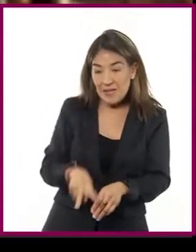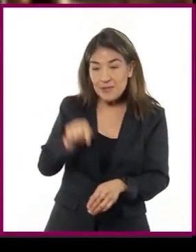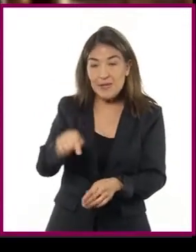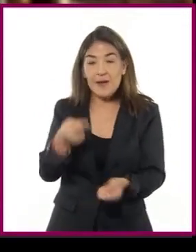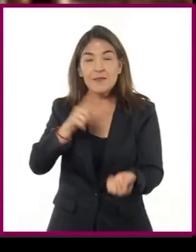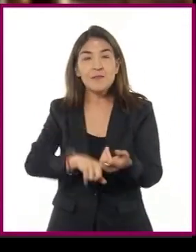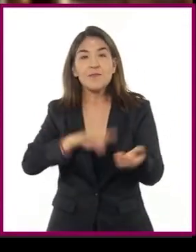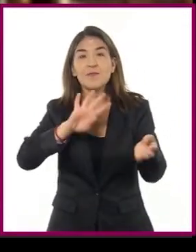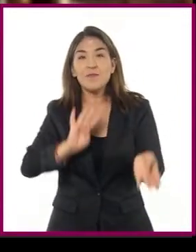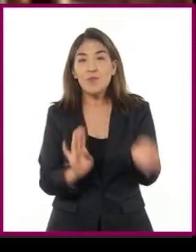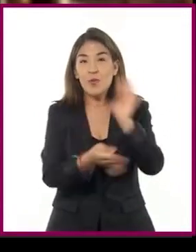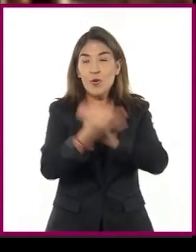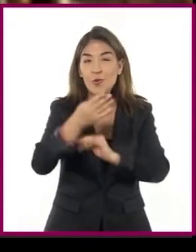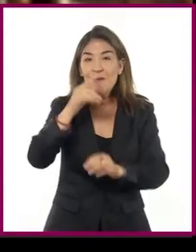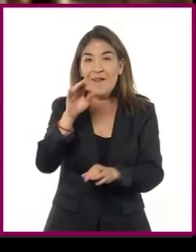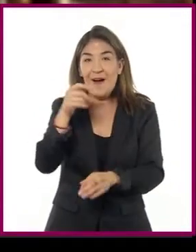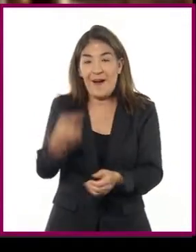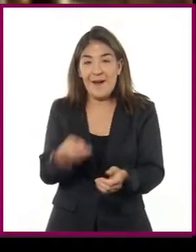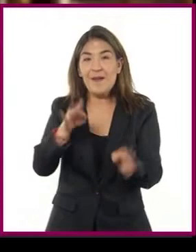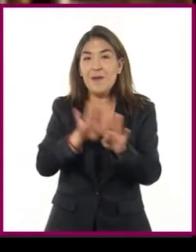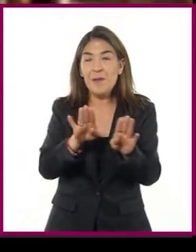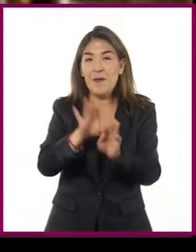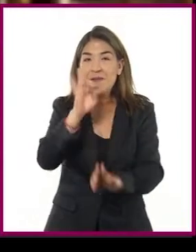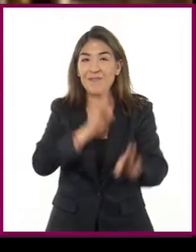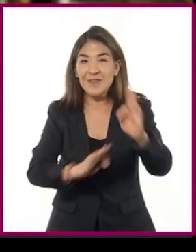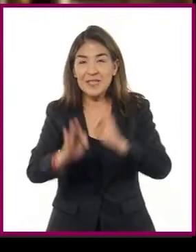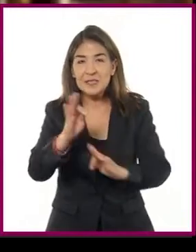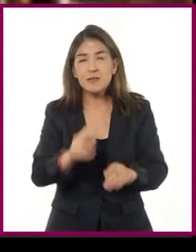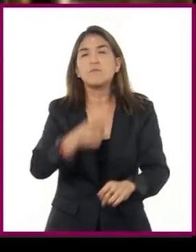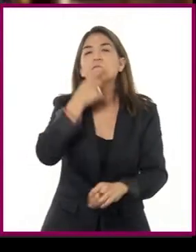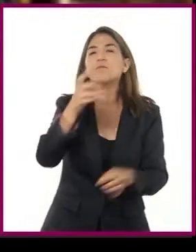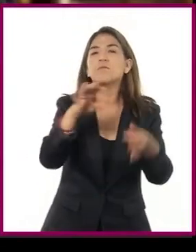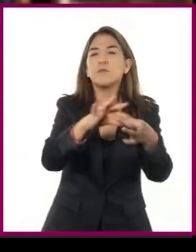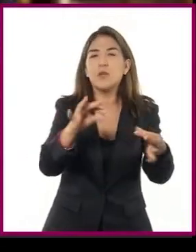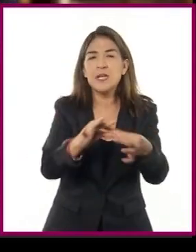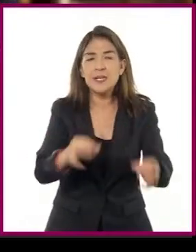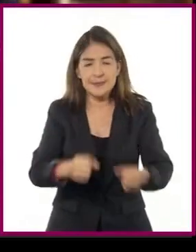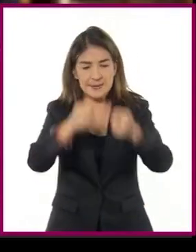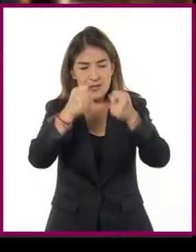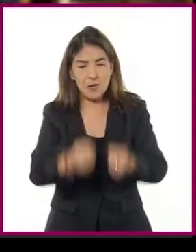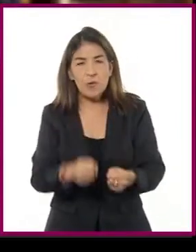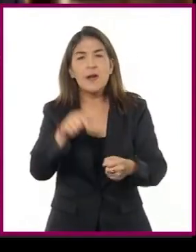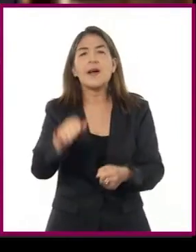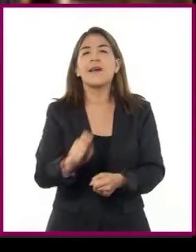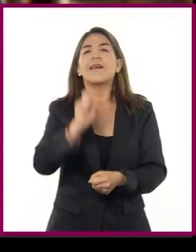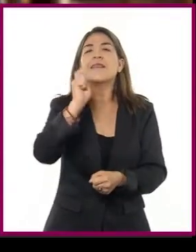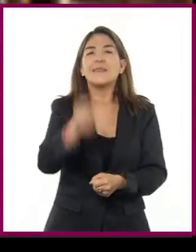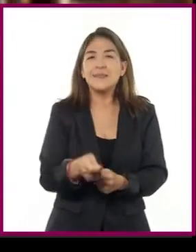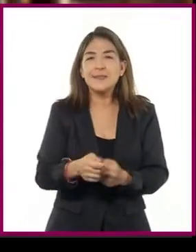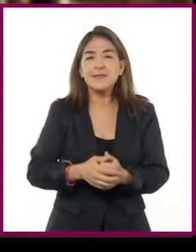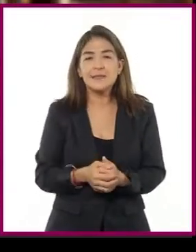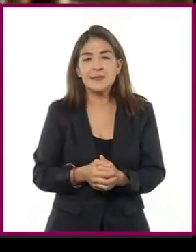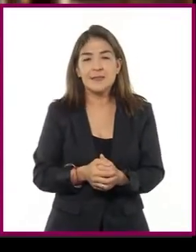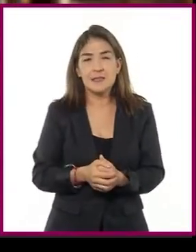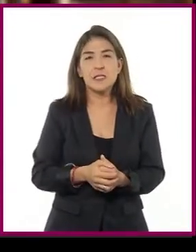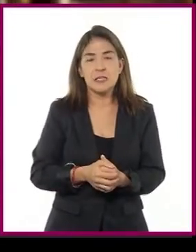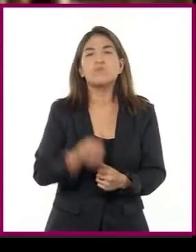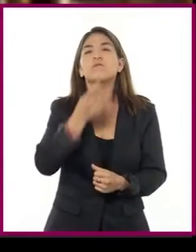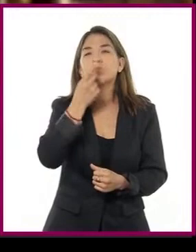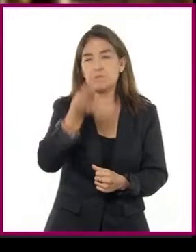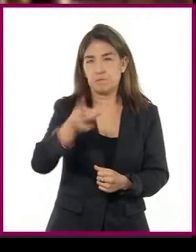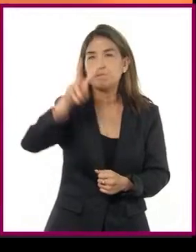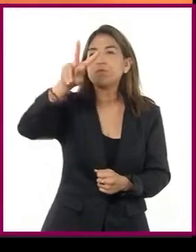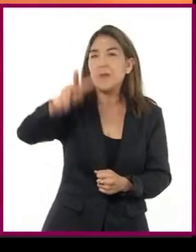físico, se requería partir de afirmaciones que se consideraran verdades.